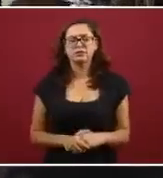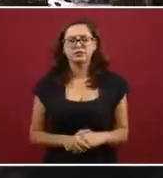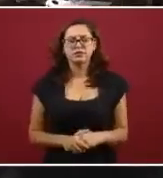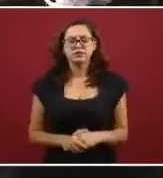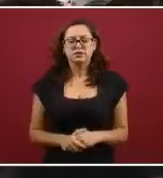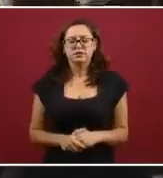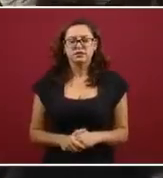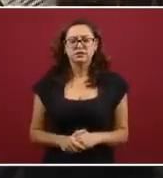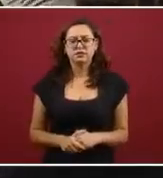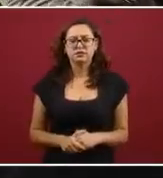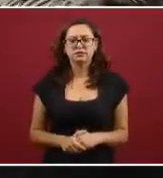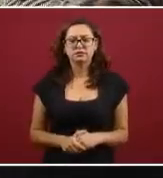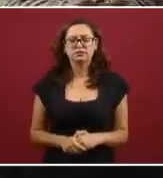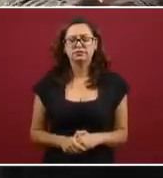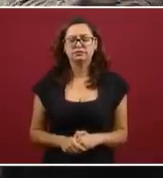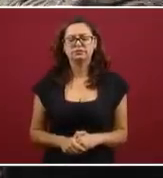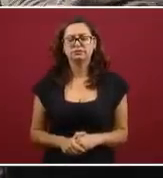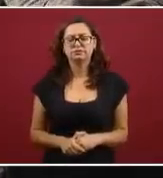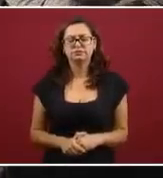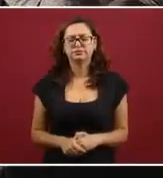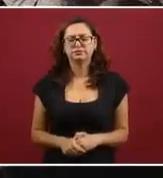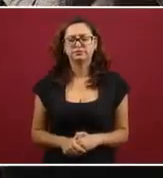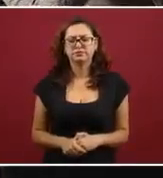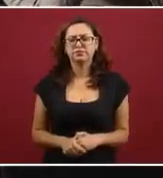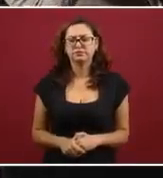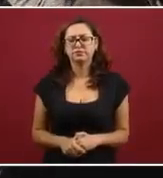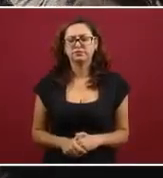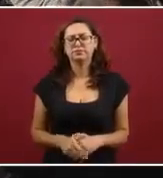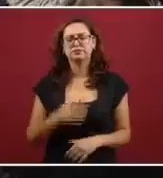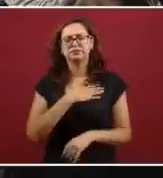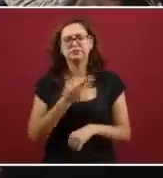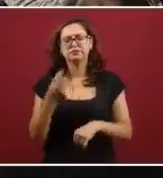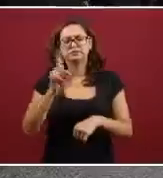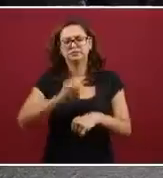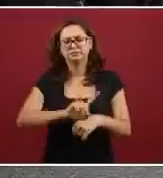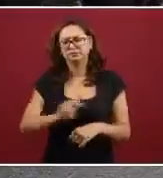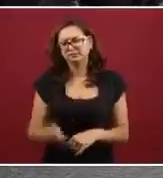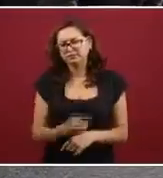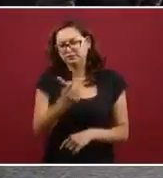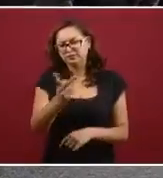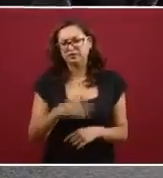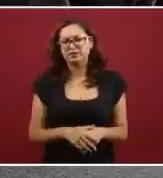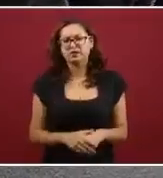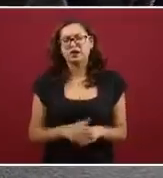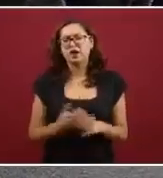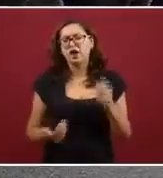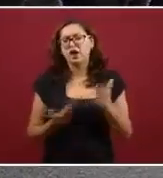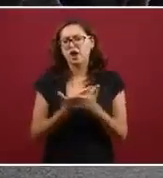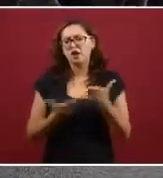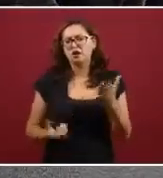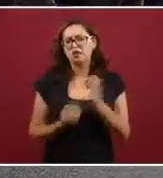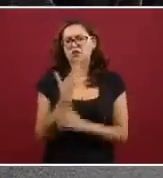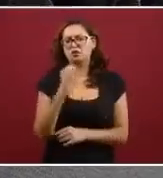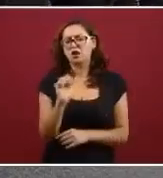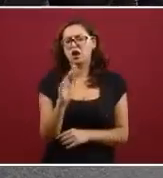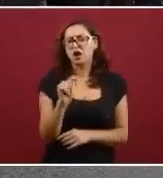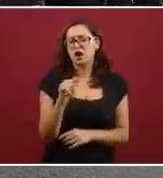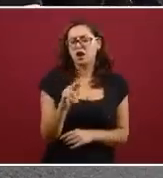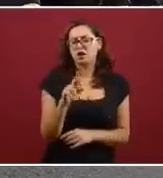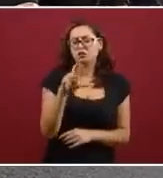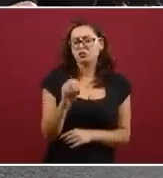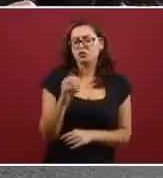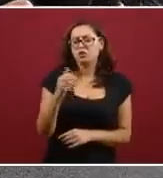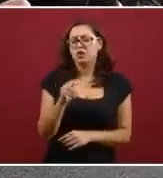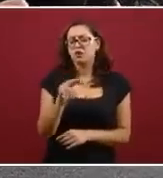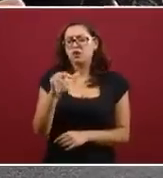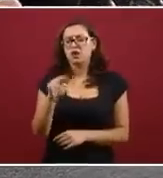Hola, presidente. Una pregunta. Arturo Herrera llega a Hacienda. ¿Habrá cambios en lo que tiene que ver con la banca